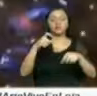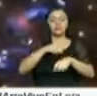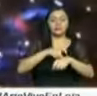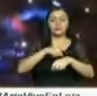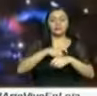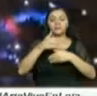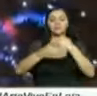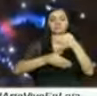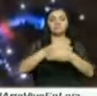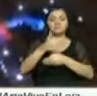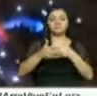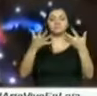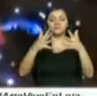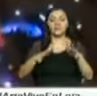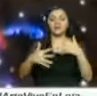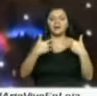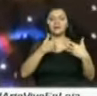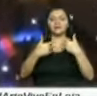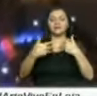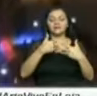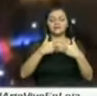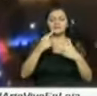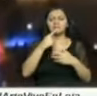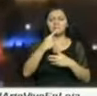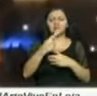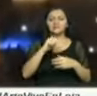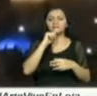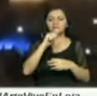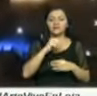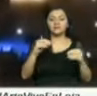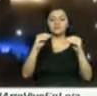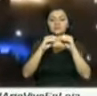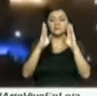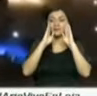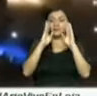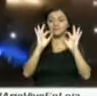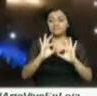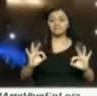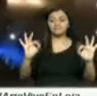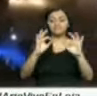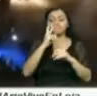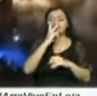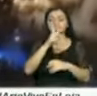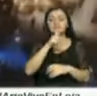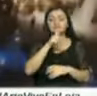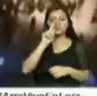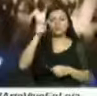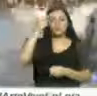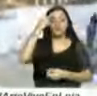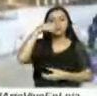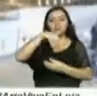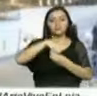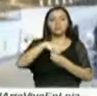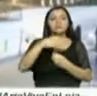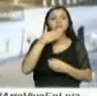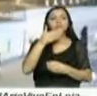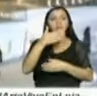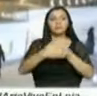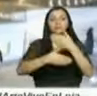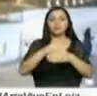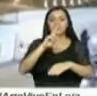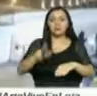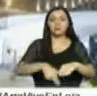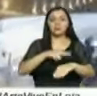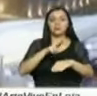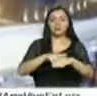por mucho tiempo los artistas cuestionaban la falta de atención de parte de los gobiernos, pues el gobierno